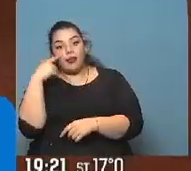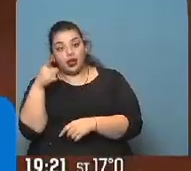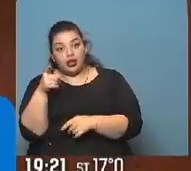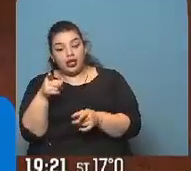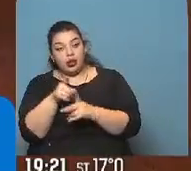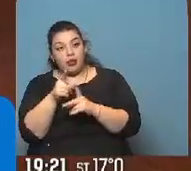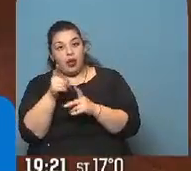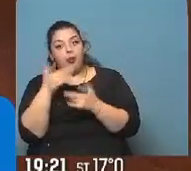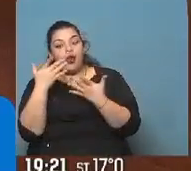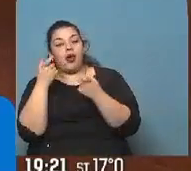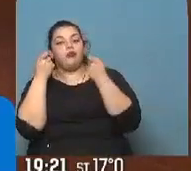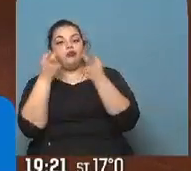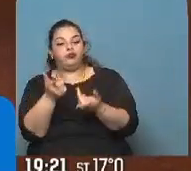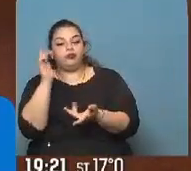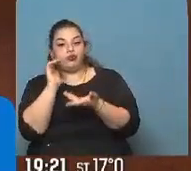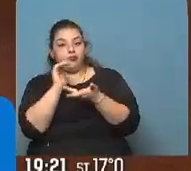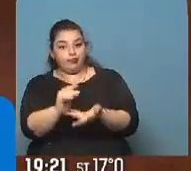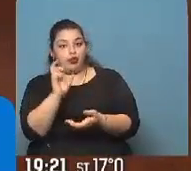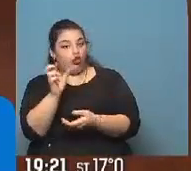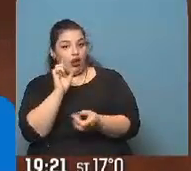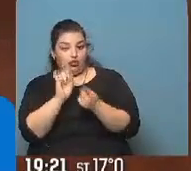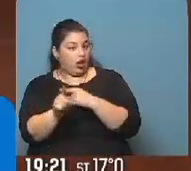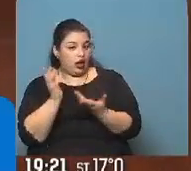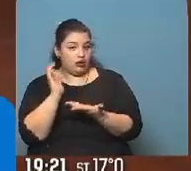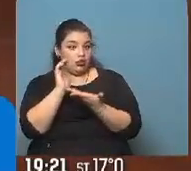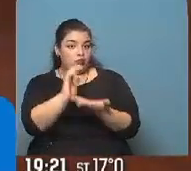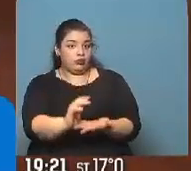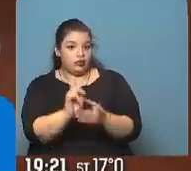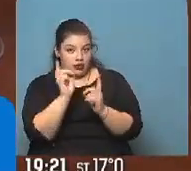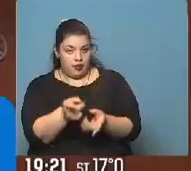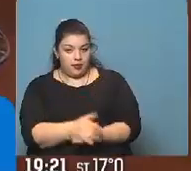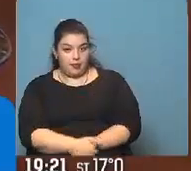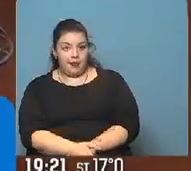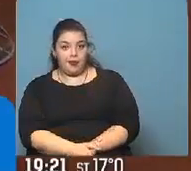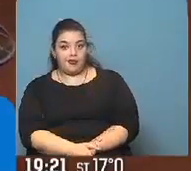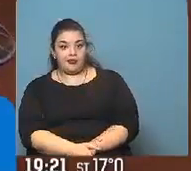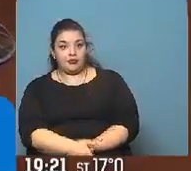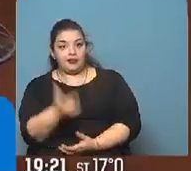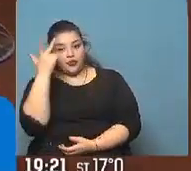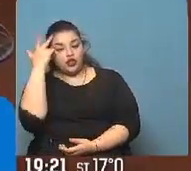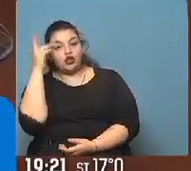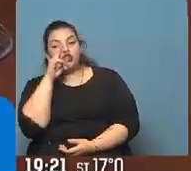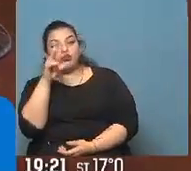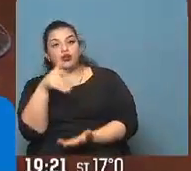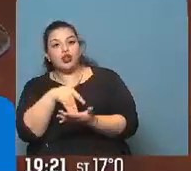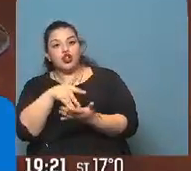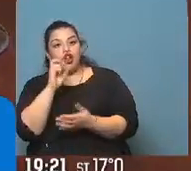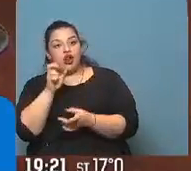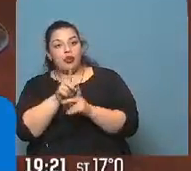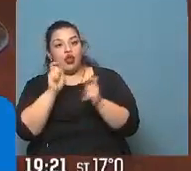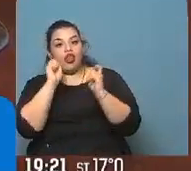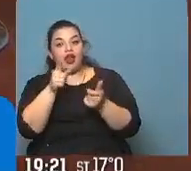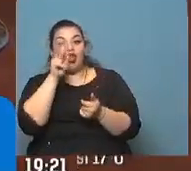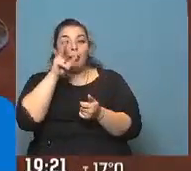mayor intervención en el dólar y que le adelanté los desembolsos los 18 mil millones de dólares que iba a dar en 2020